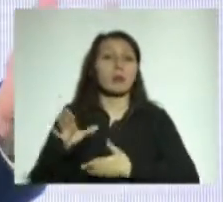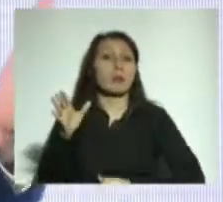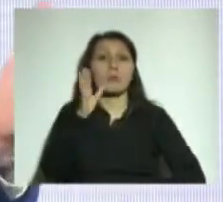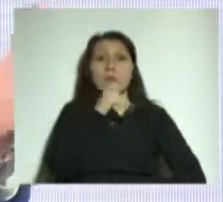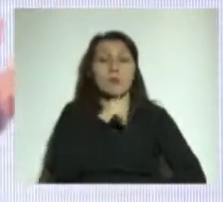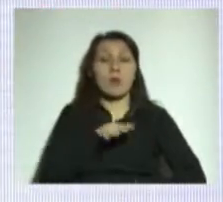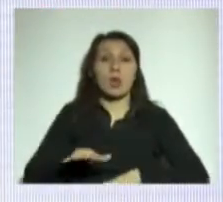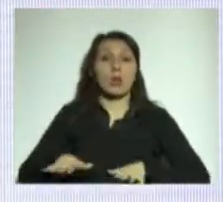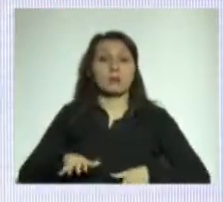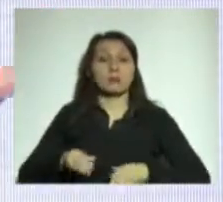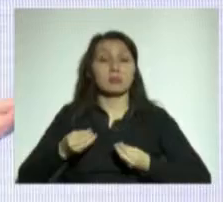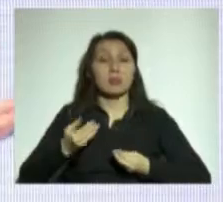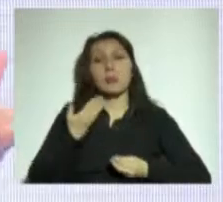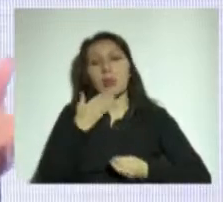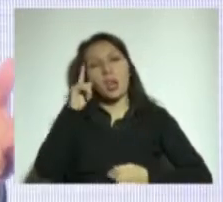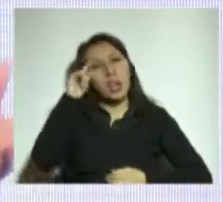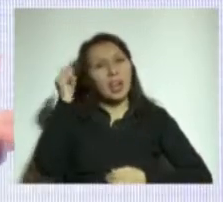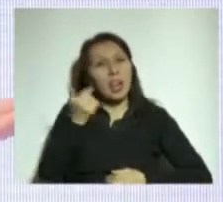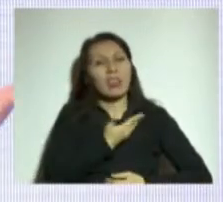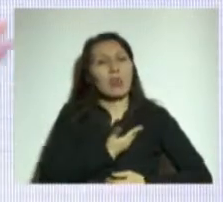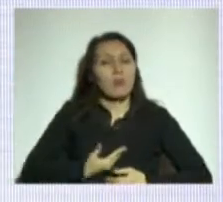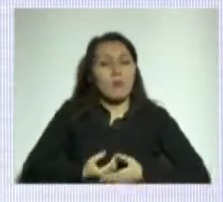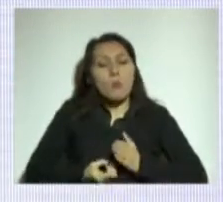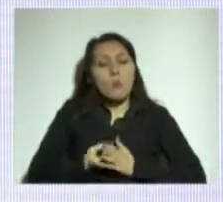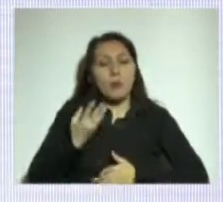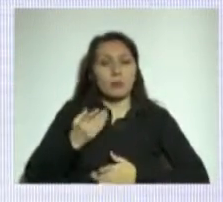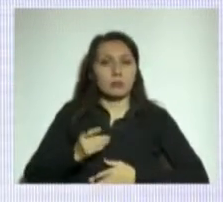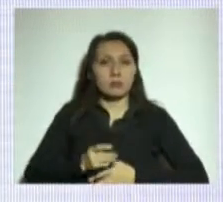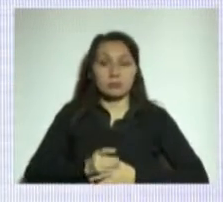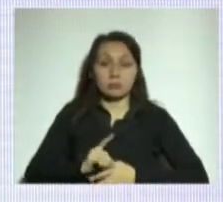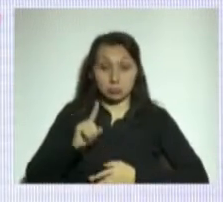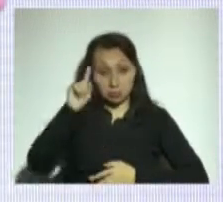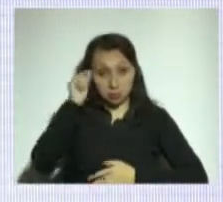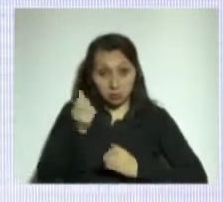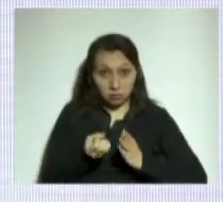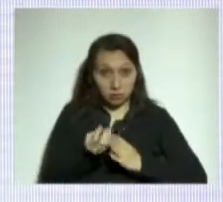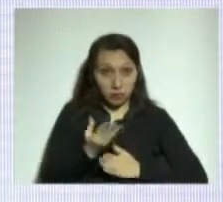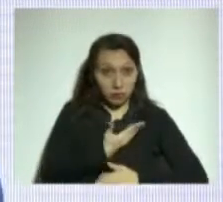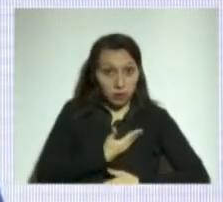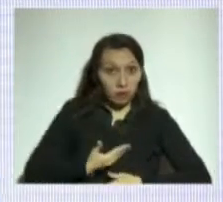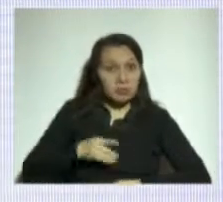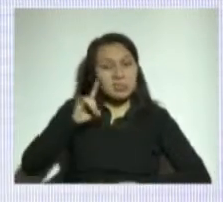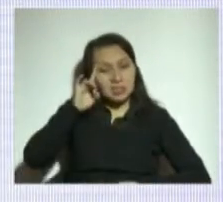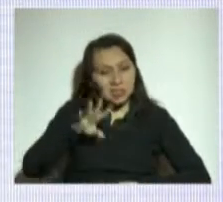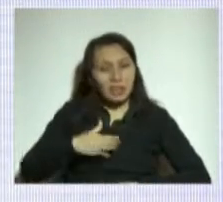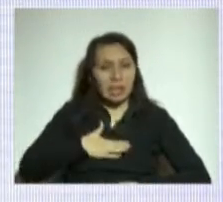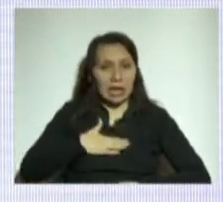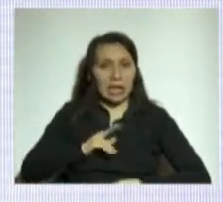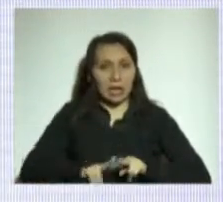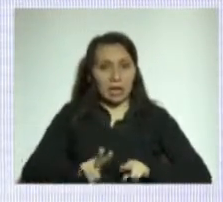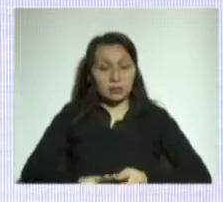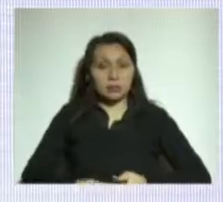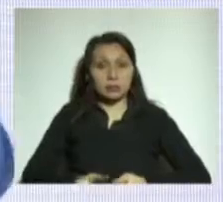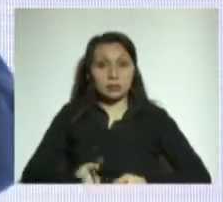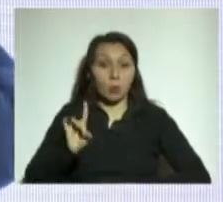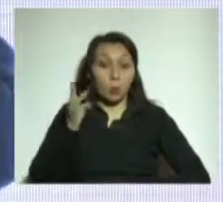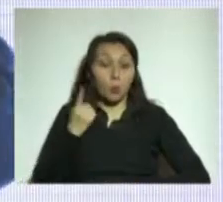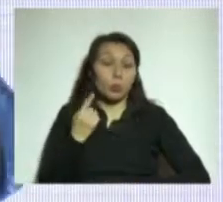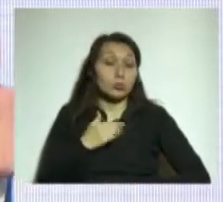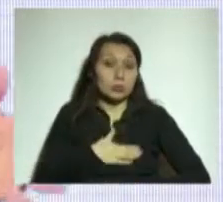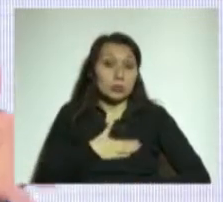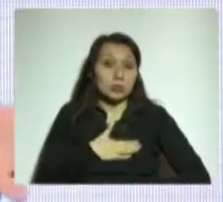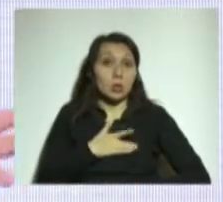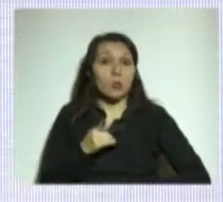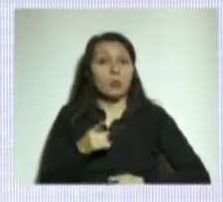hay instrumentos de gobernanza, vamos a crear gobernanza. No, mira, creas gobernanza cuando sabes lo que quieres hacer. Porque si lo único que quieres